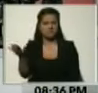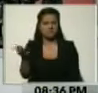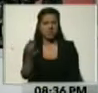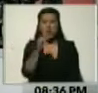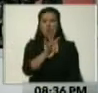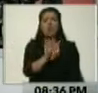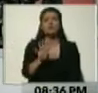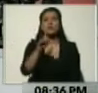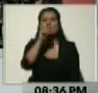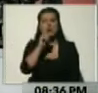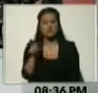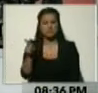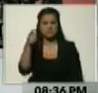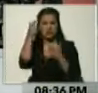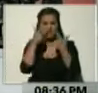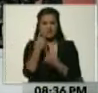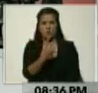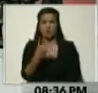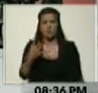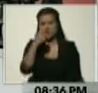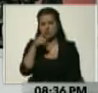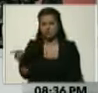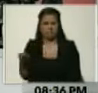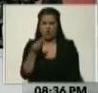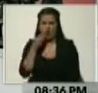44 años. Tenía mi comandante, muchacho,